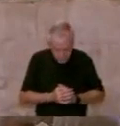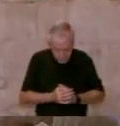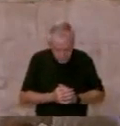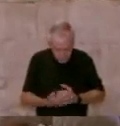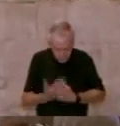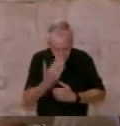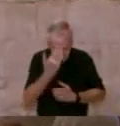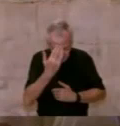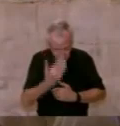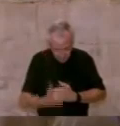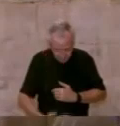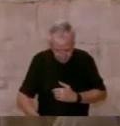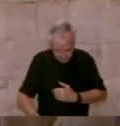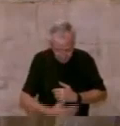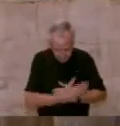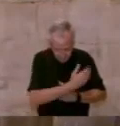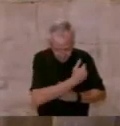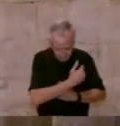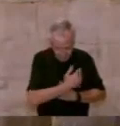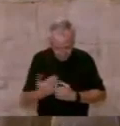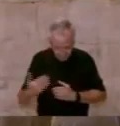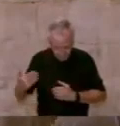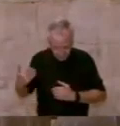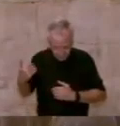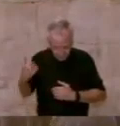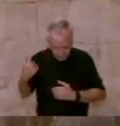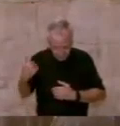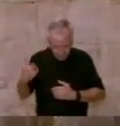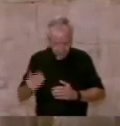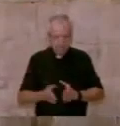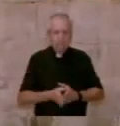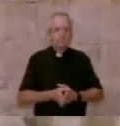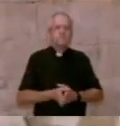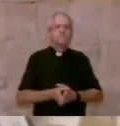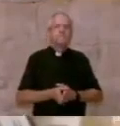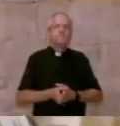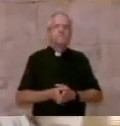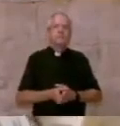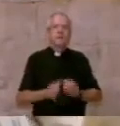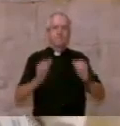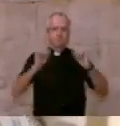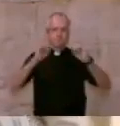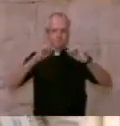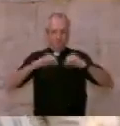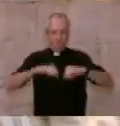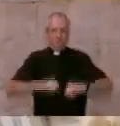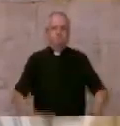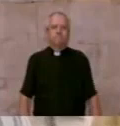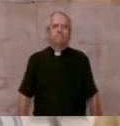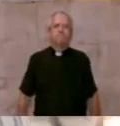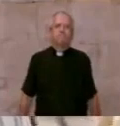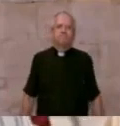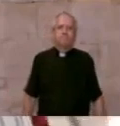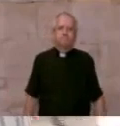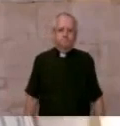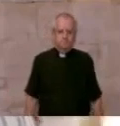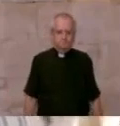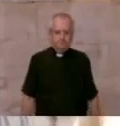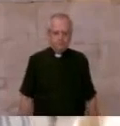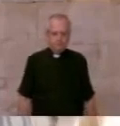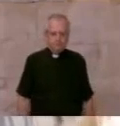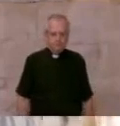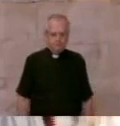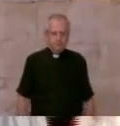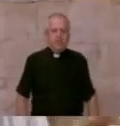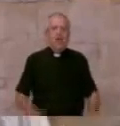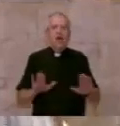que os bendiga Dios Todopoderoso, Padre, Hijo y Espíritu Santo. I Esperit Sant. Amén.